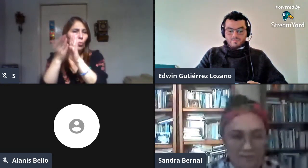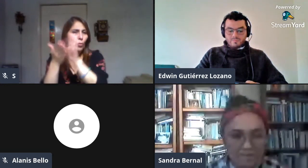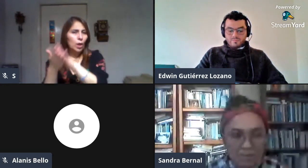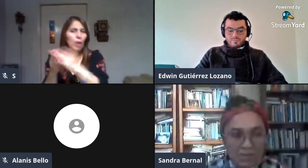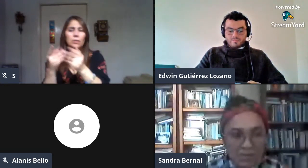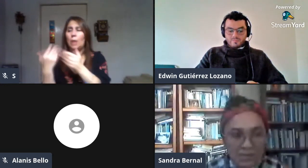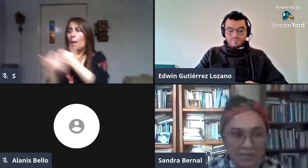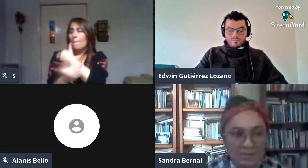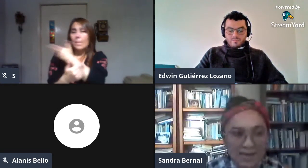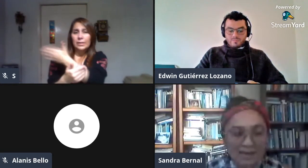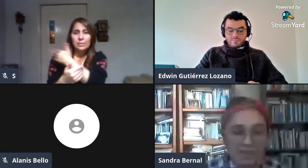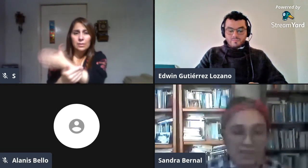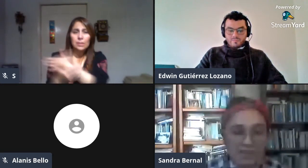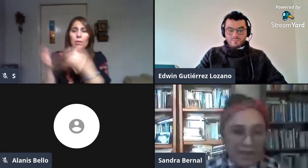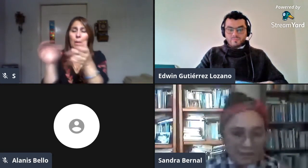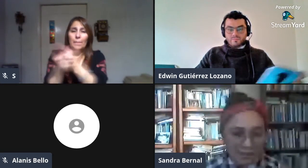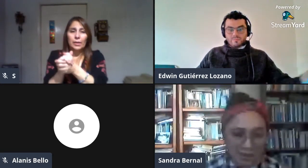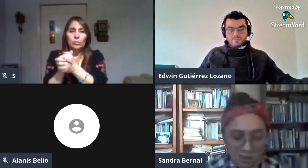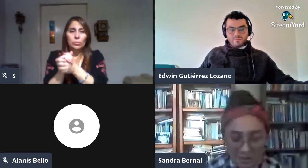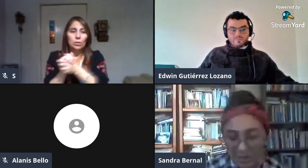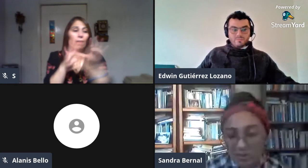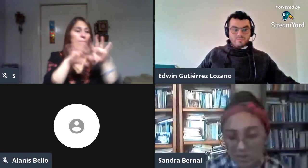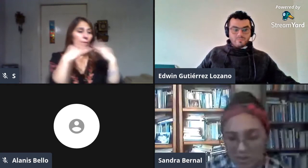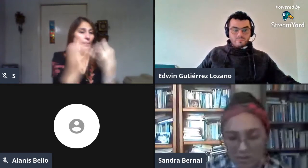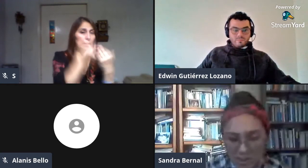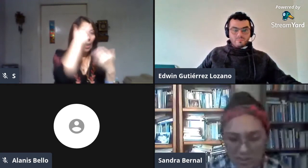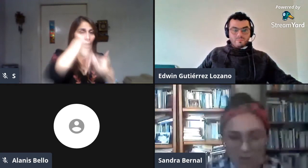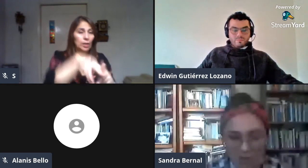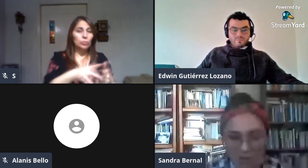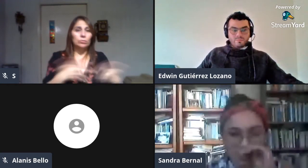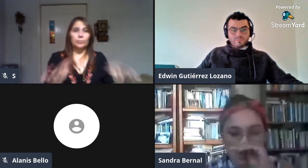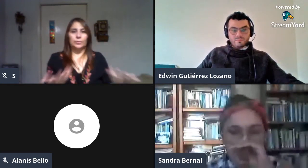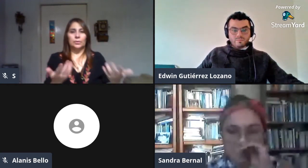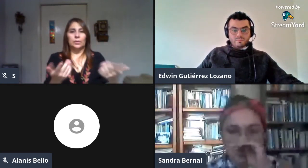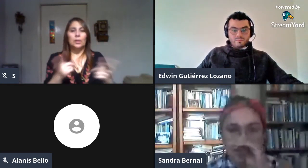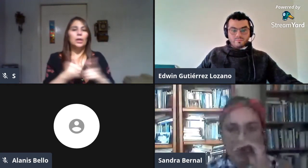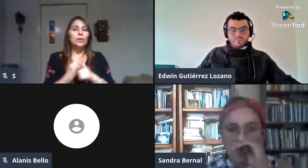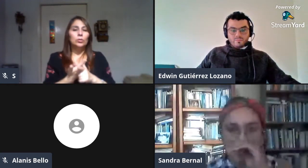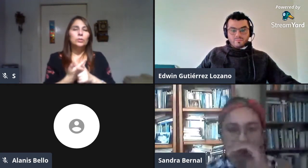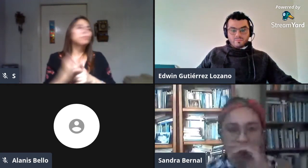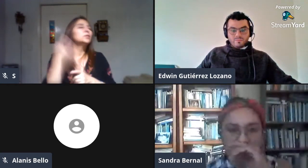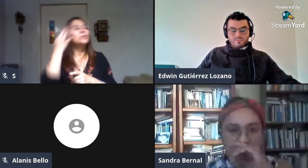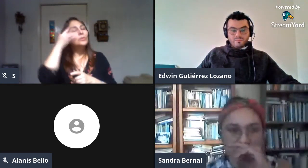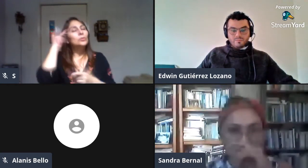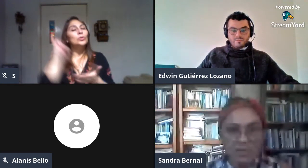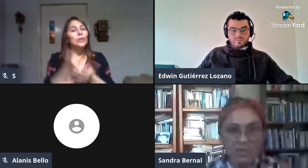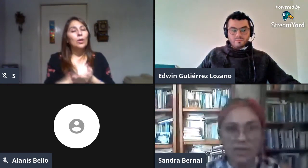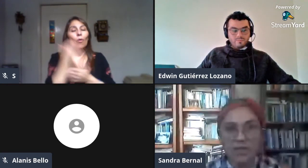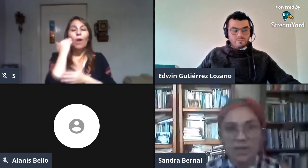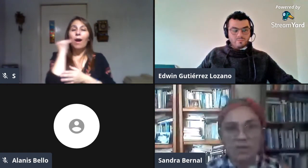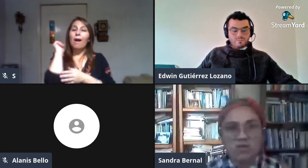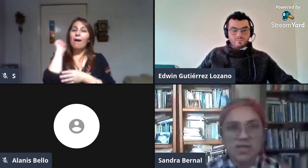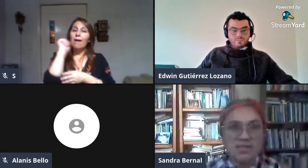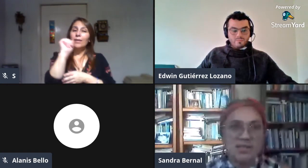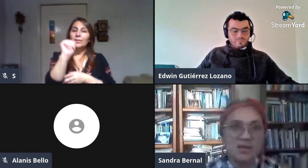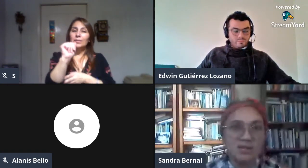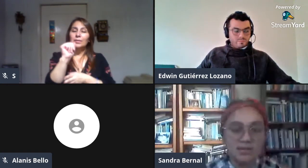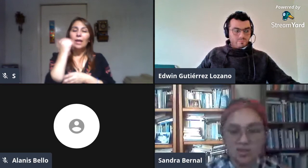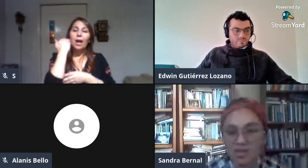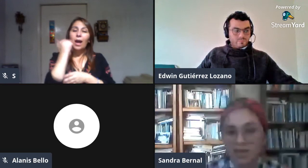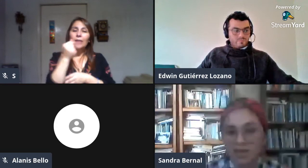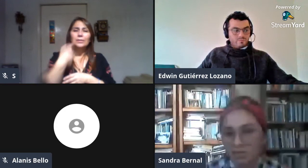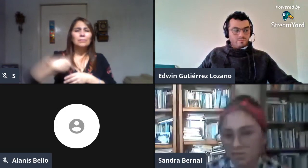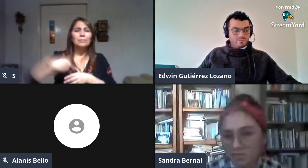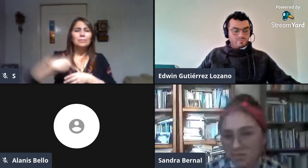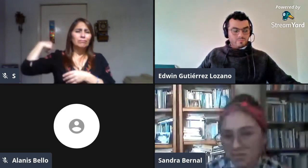vecinos, dejan de un lado, y digo yo que también es una cosa histórica, yo creo que las mujeres nos han enseñado que